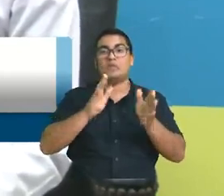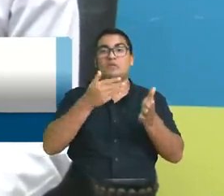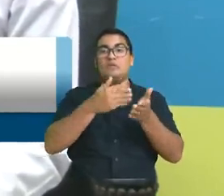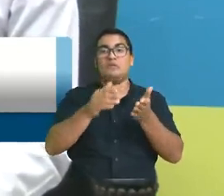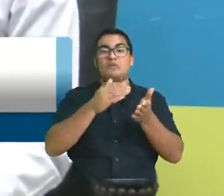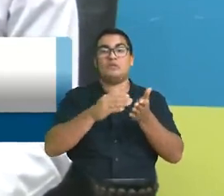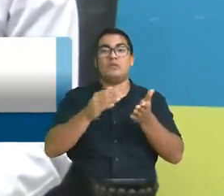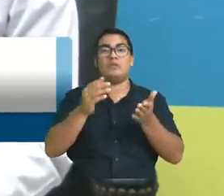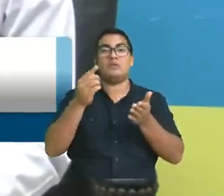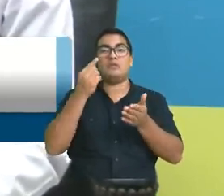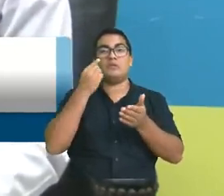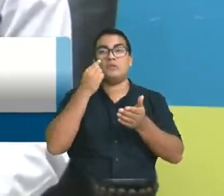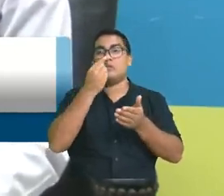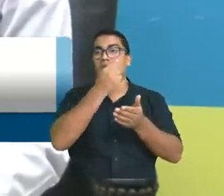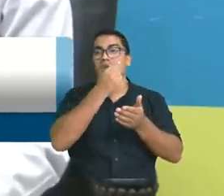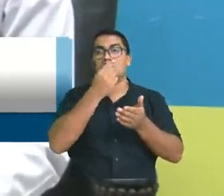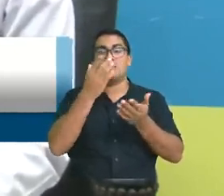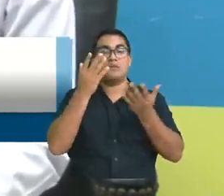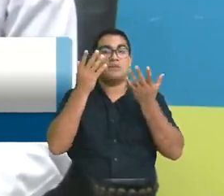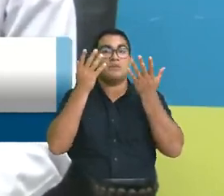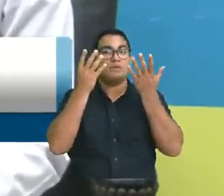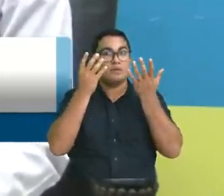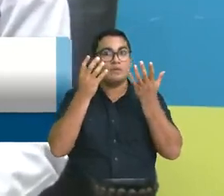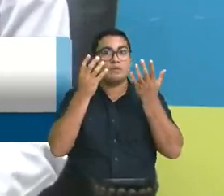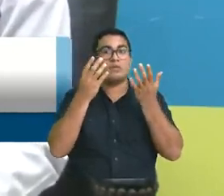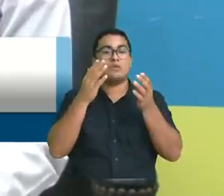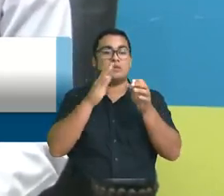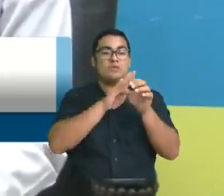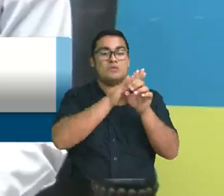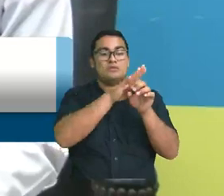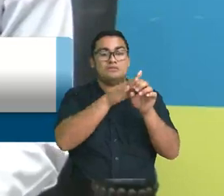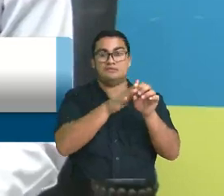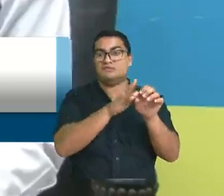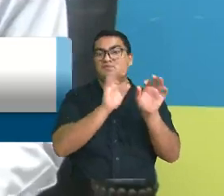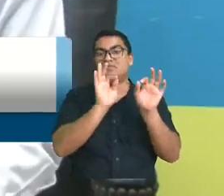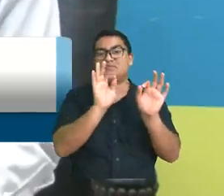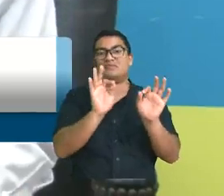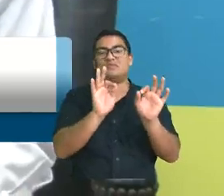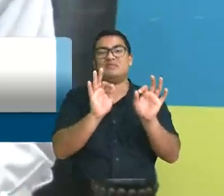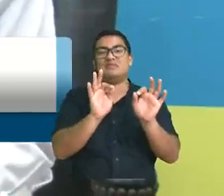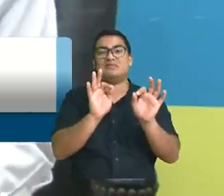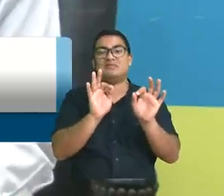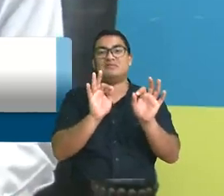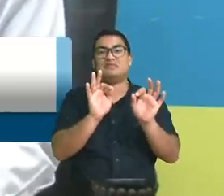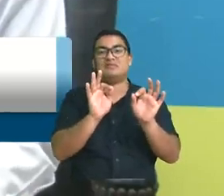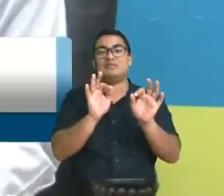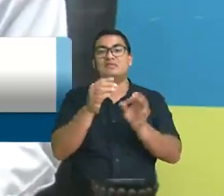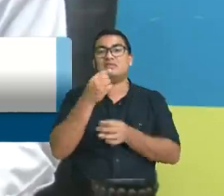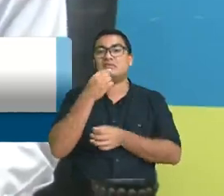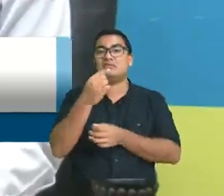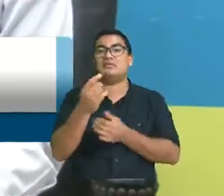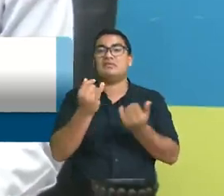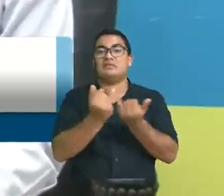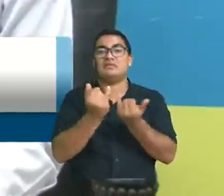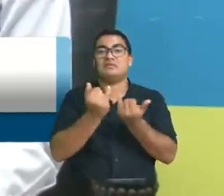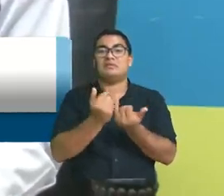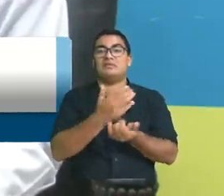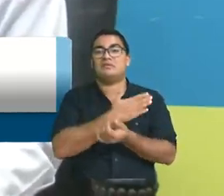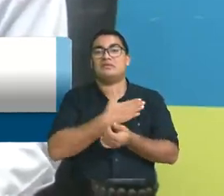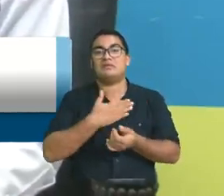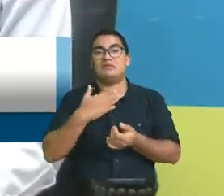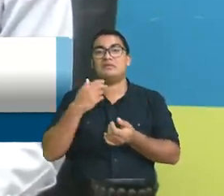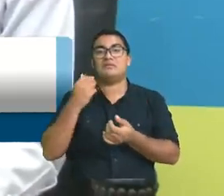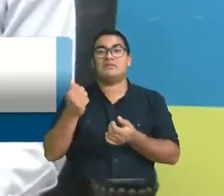pues de que permanezcan en la superficie ocular. Y los que son libres de preservante incluso son mucho mejores y son